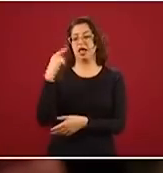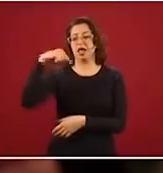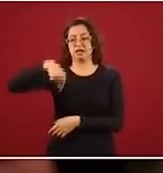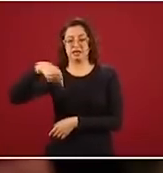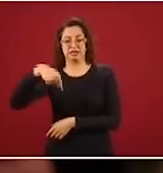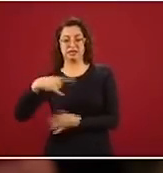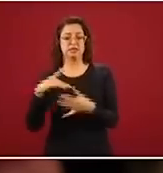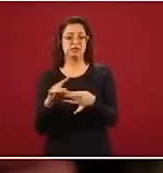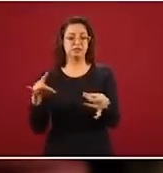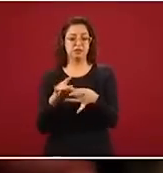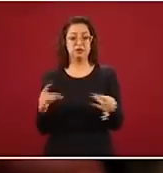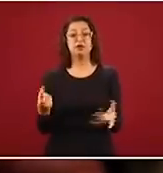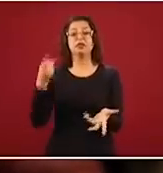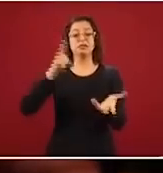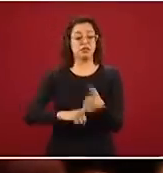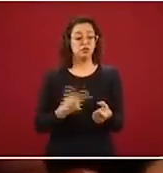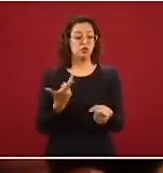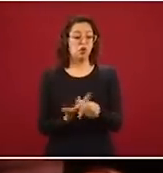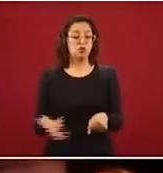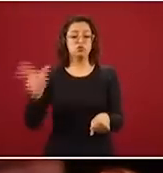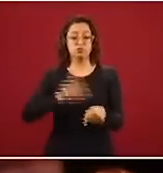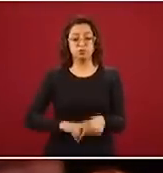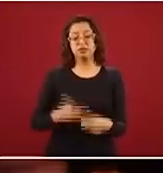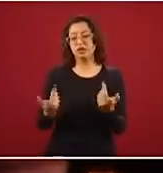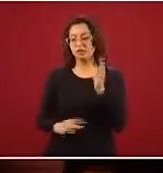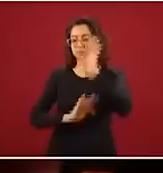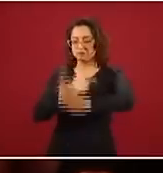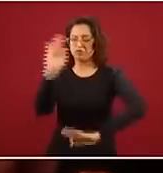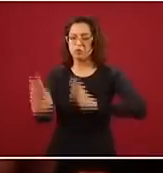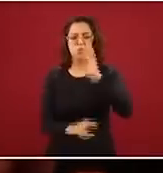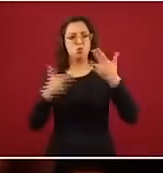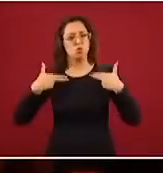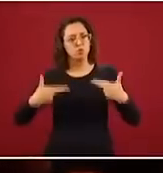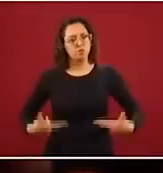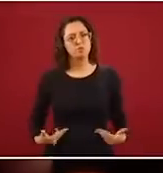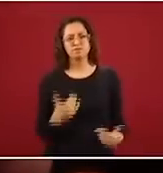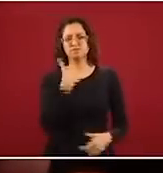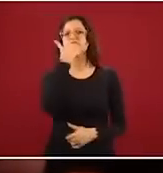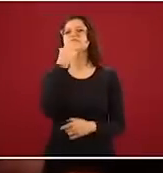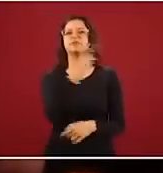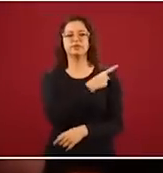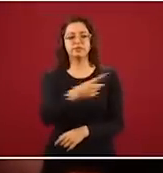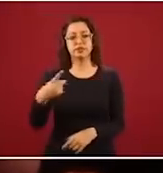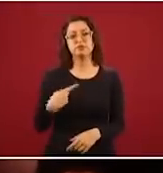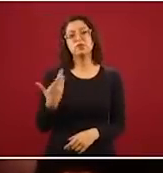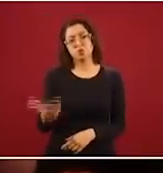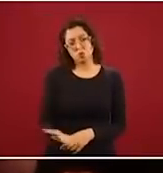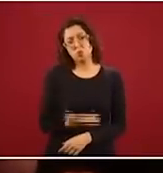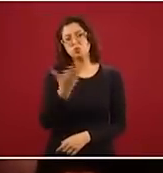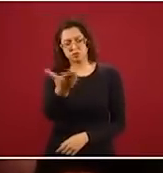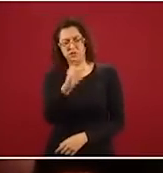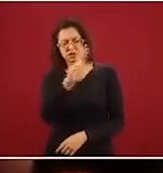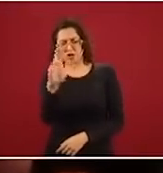de humanizar la atención a los derechohabientes. Ustedes reconocieron que se ha